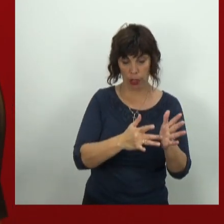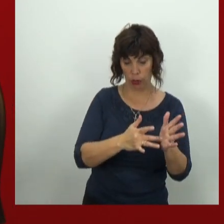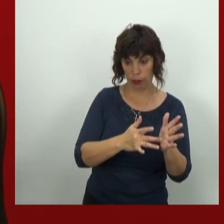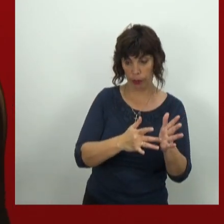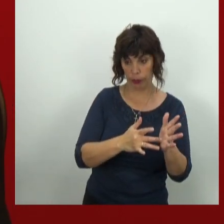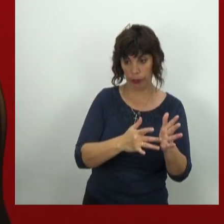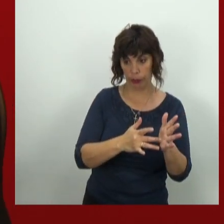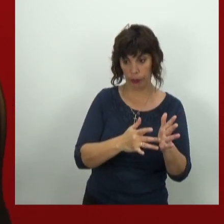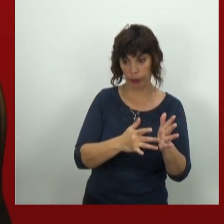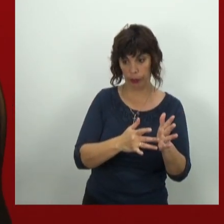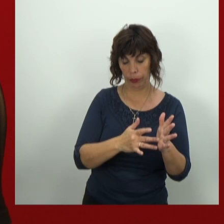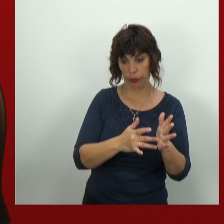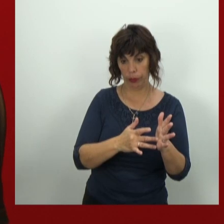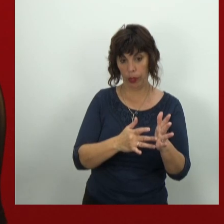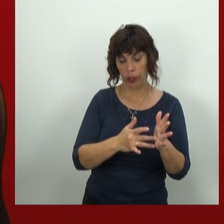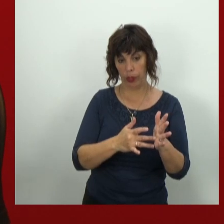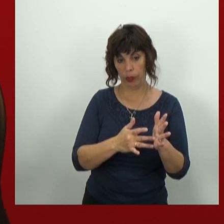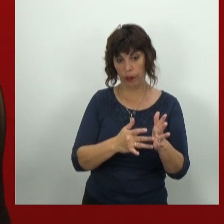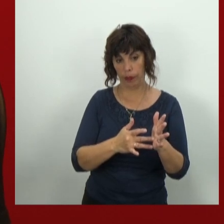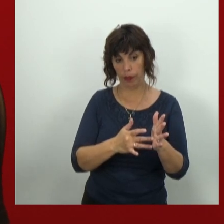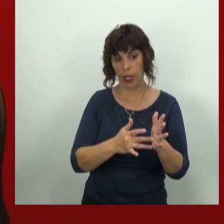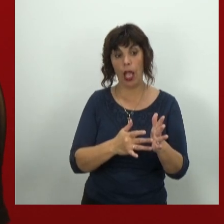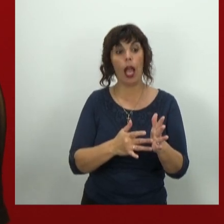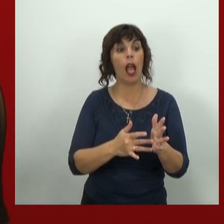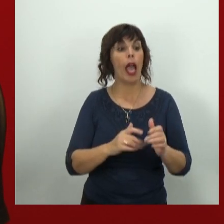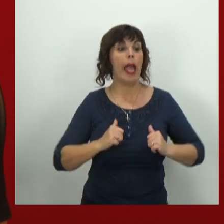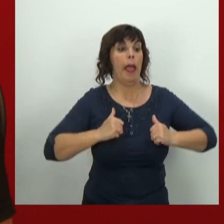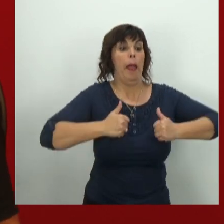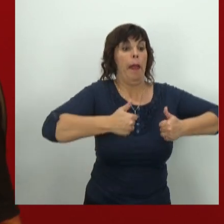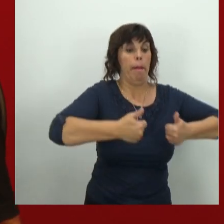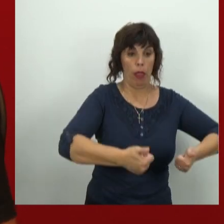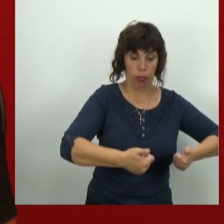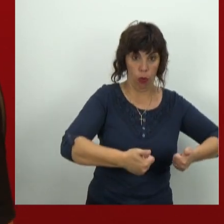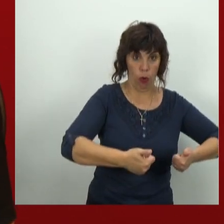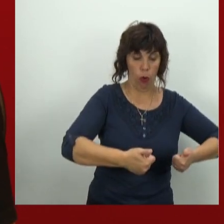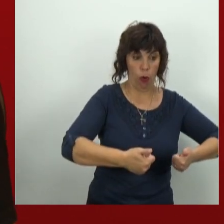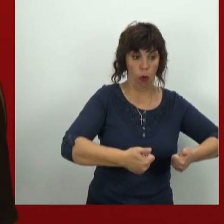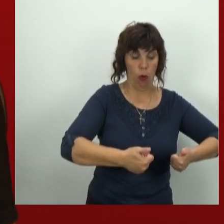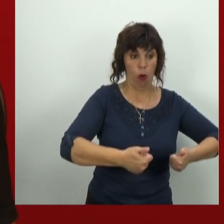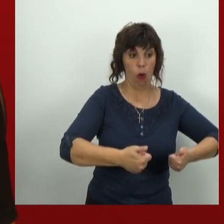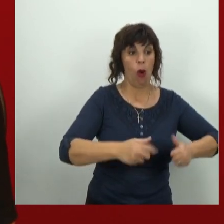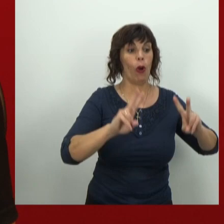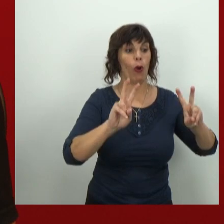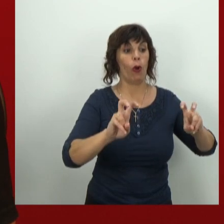antes de su resurrección, de su muerte, Él habló en su ministerio: